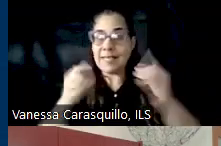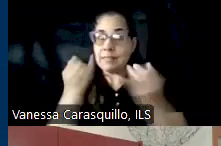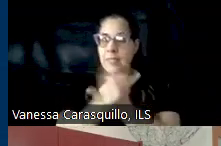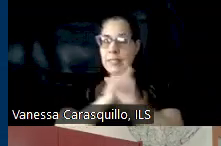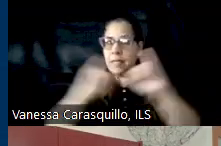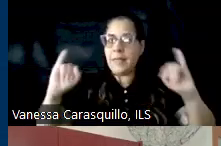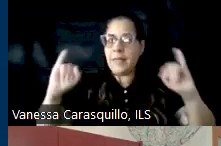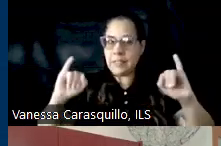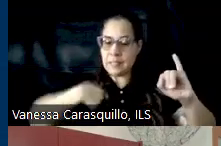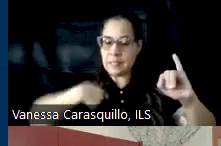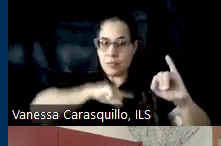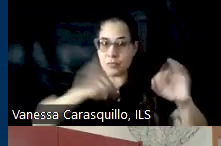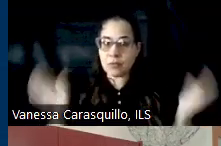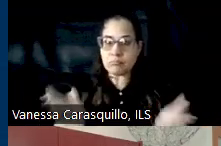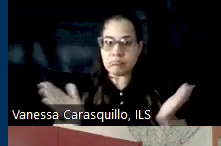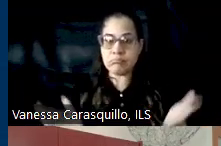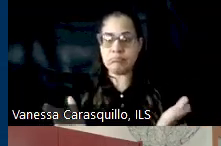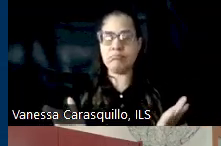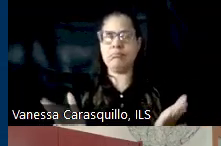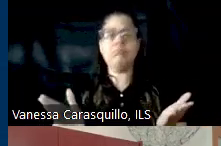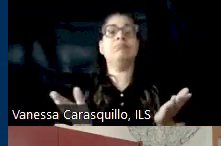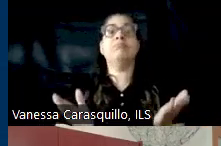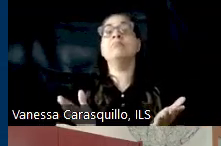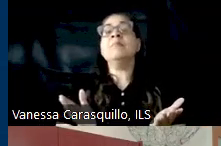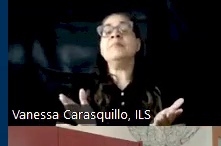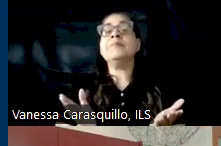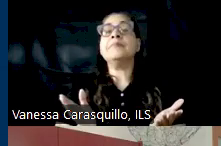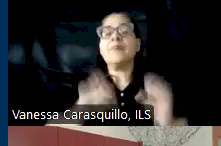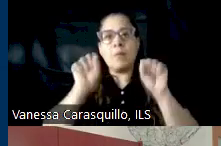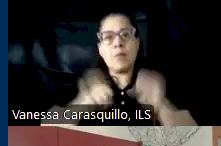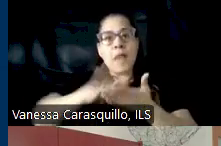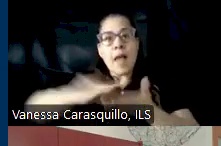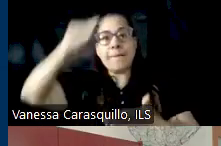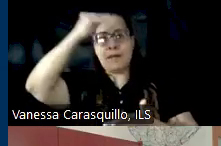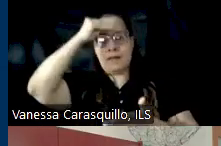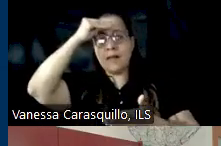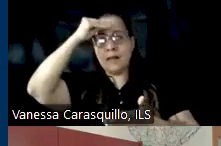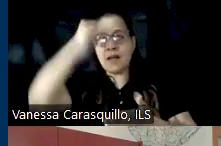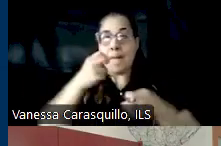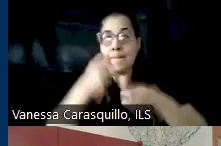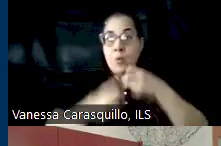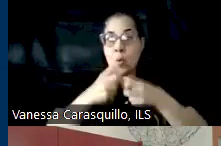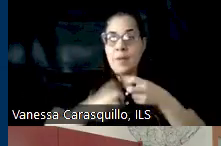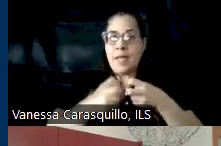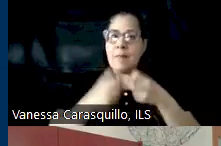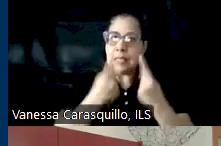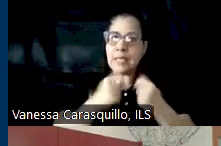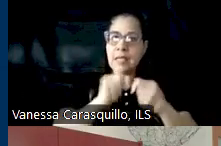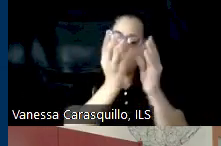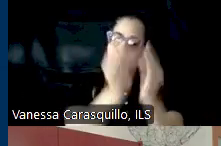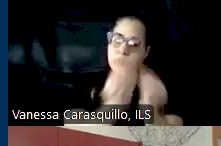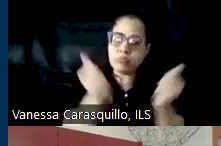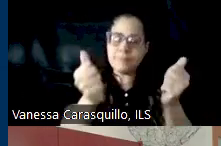que fomentamos y ese nivel de poder aprender a solucionar sus problemas y en definitiva